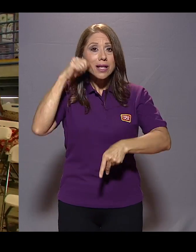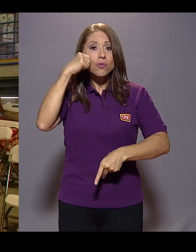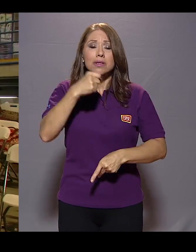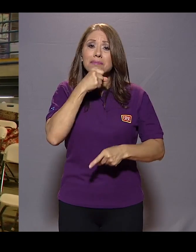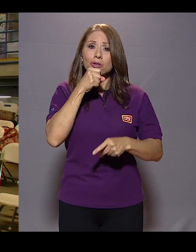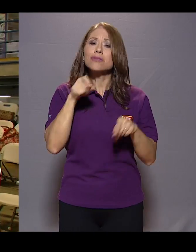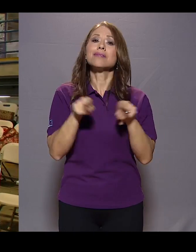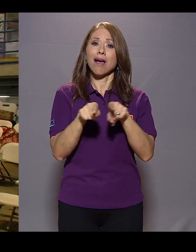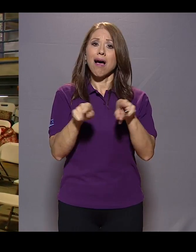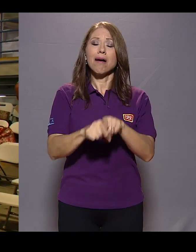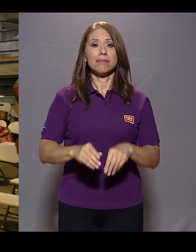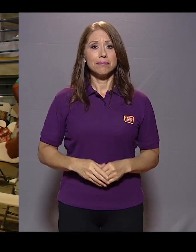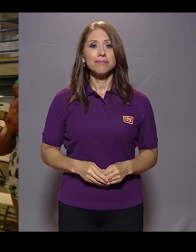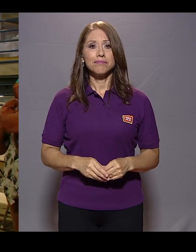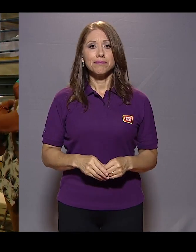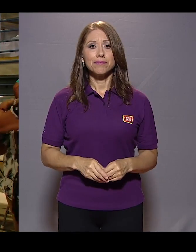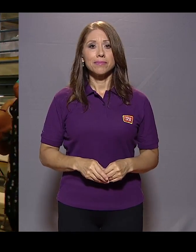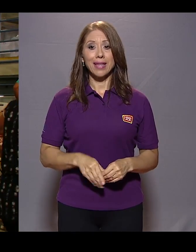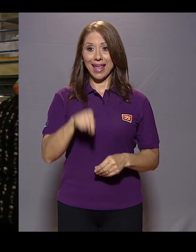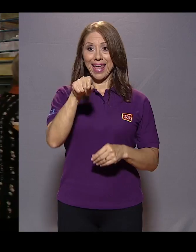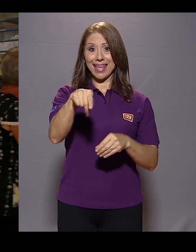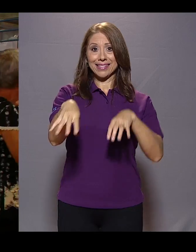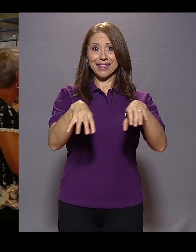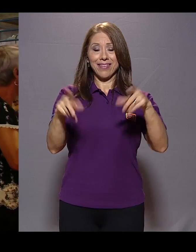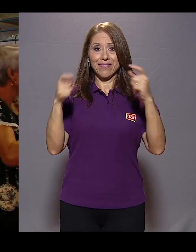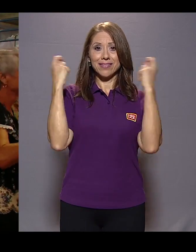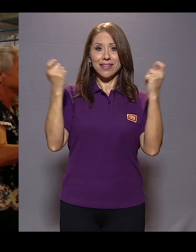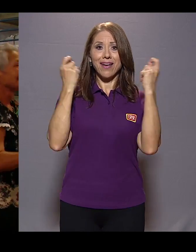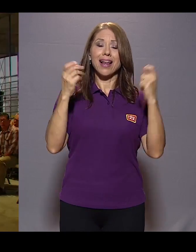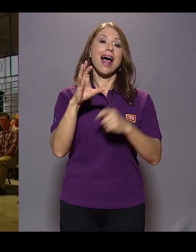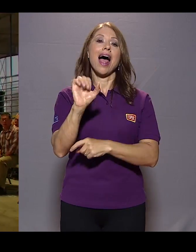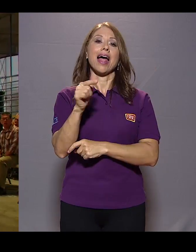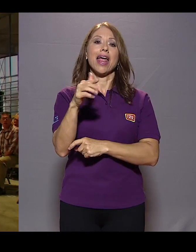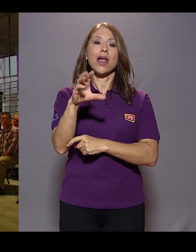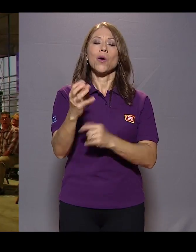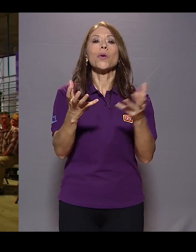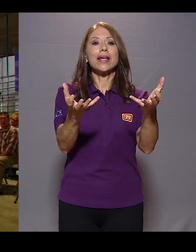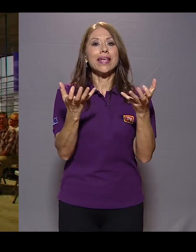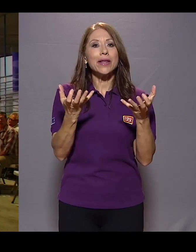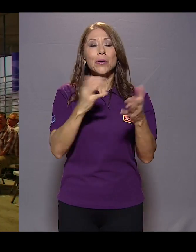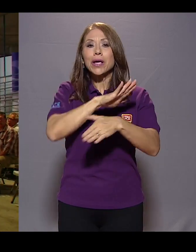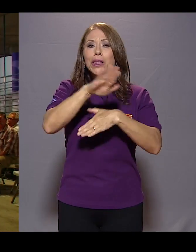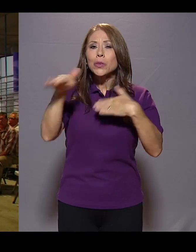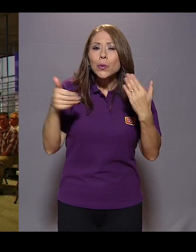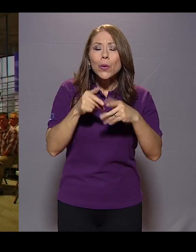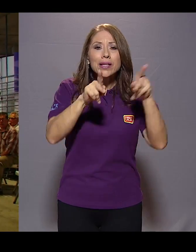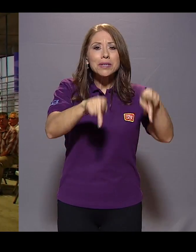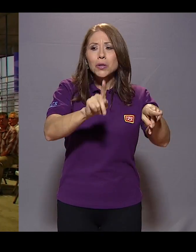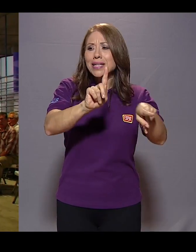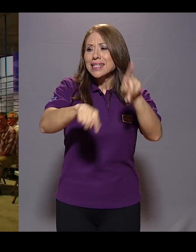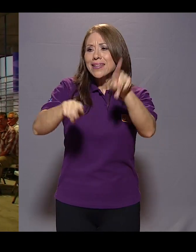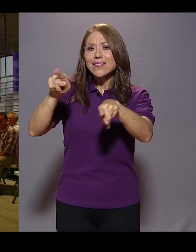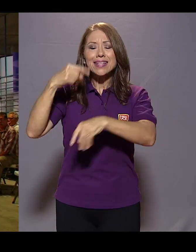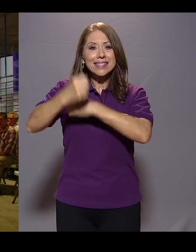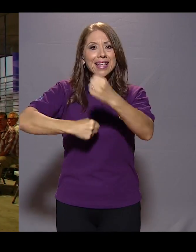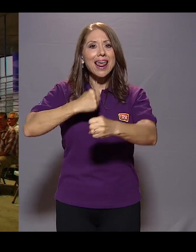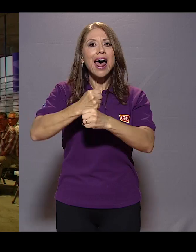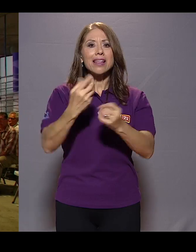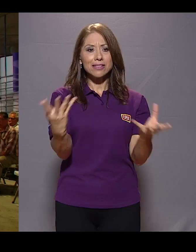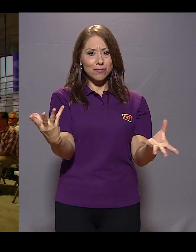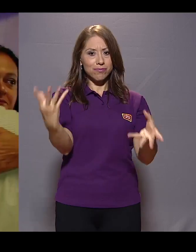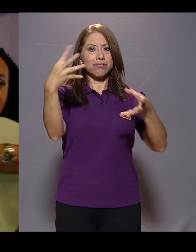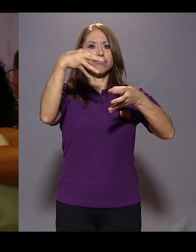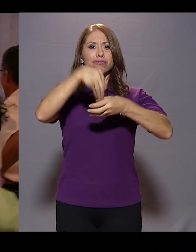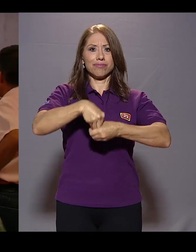mayores no son la excepción. Dentro del festival, AGECO buscó la participación de personas de todas las edades. De esta